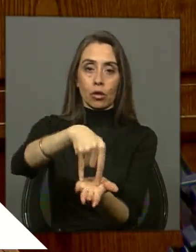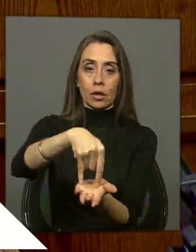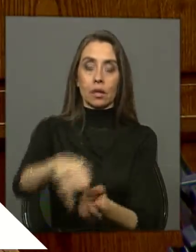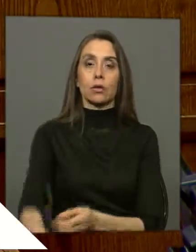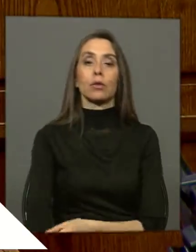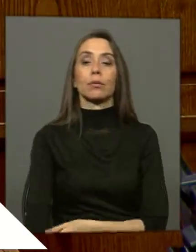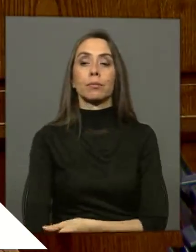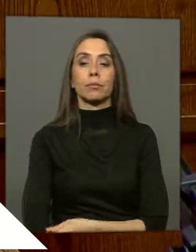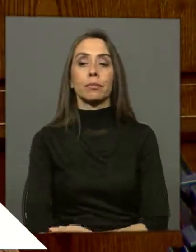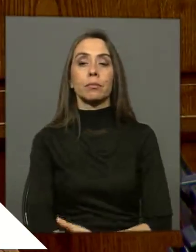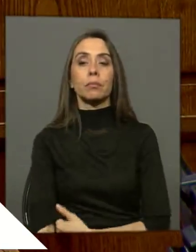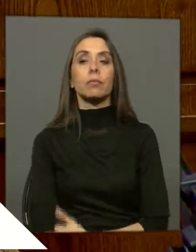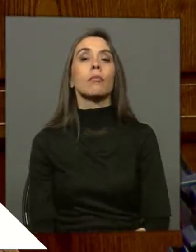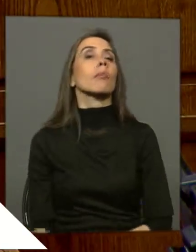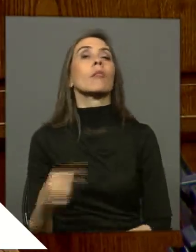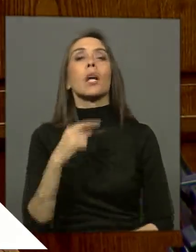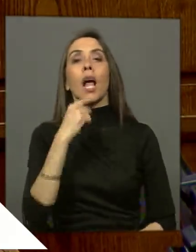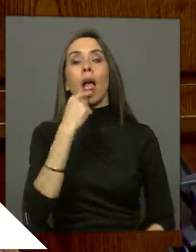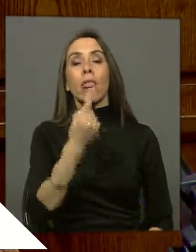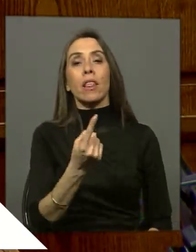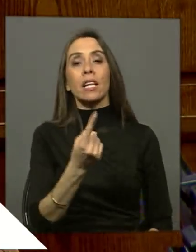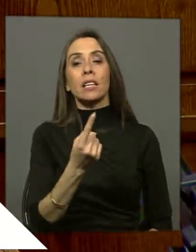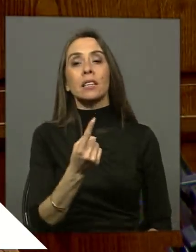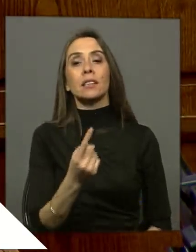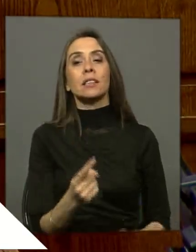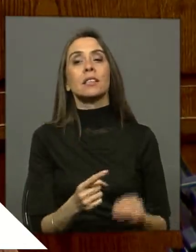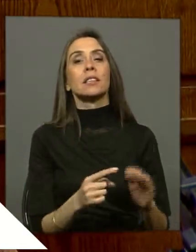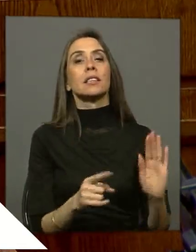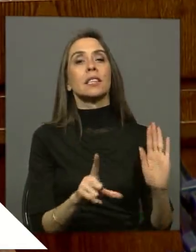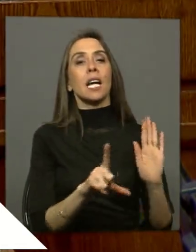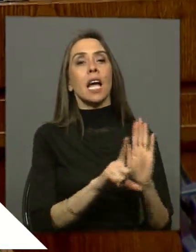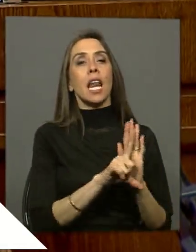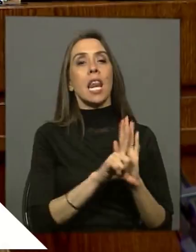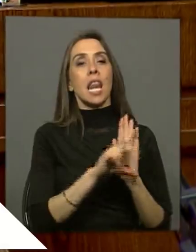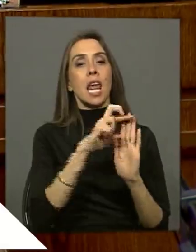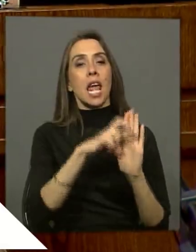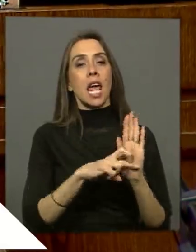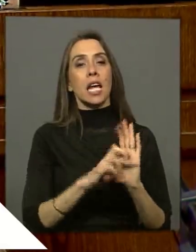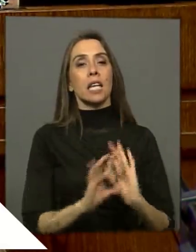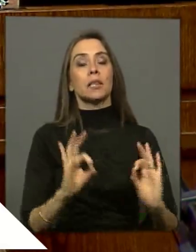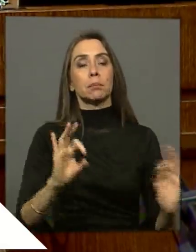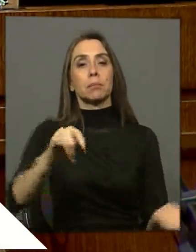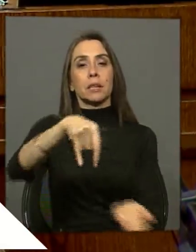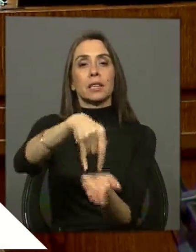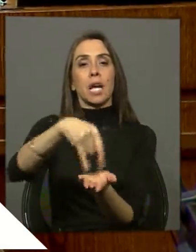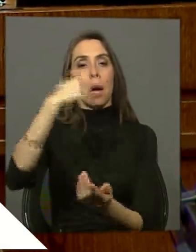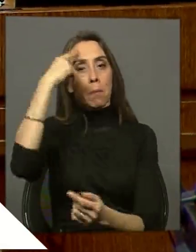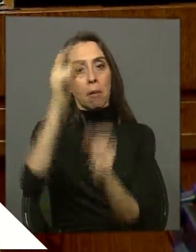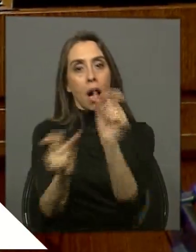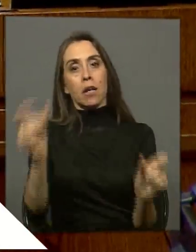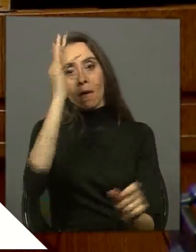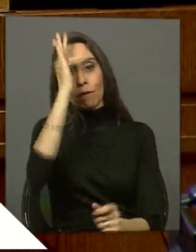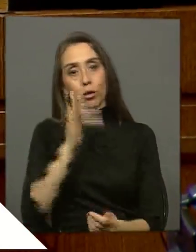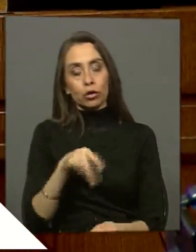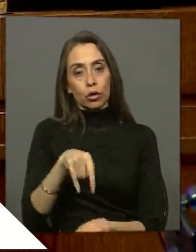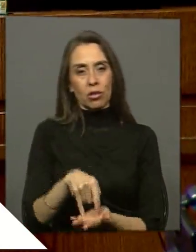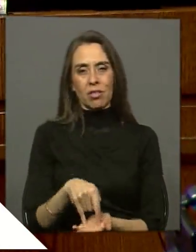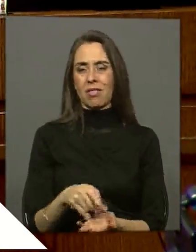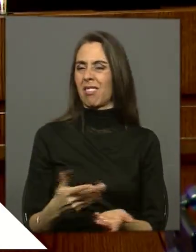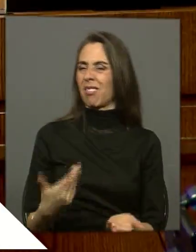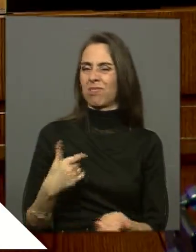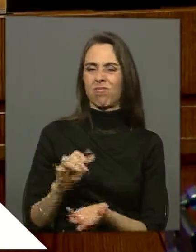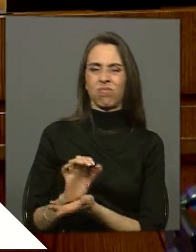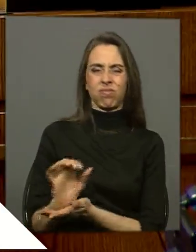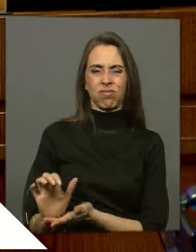Porque dicen que van a mandar una ley especial para los funcionarios. La verdad que me parece patético